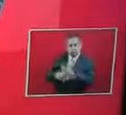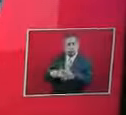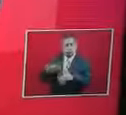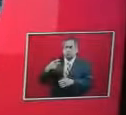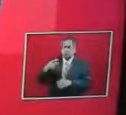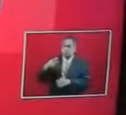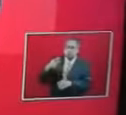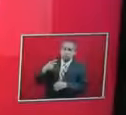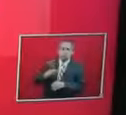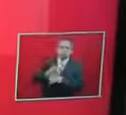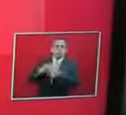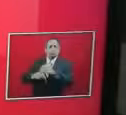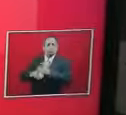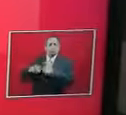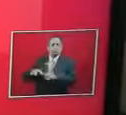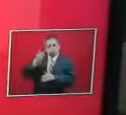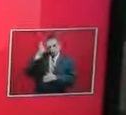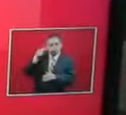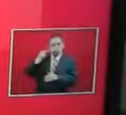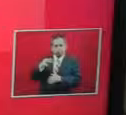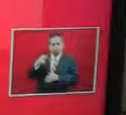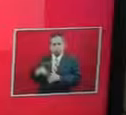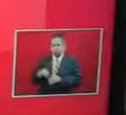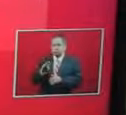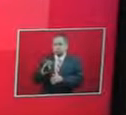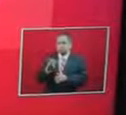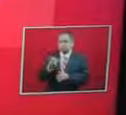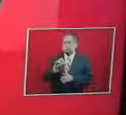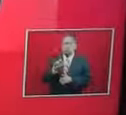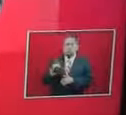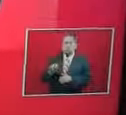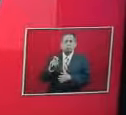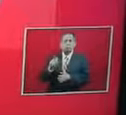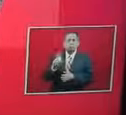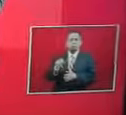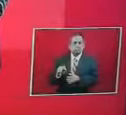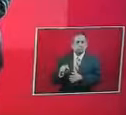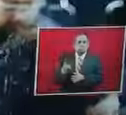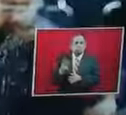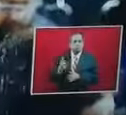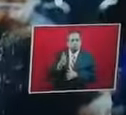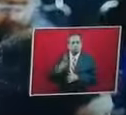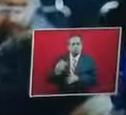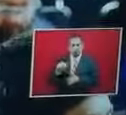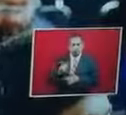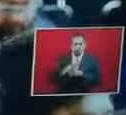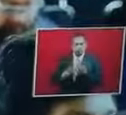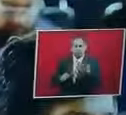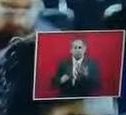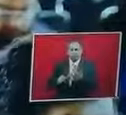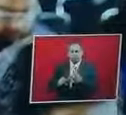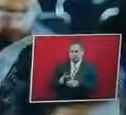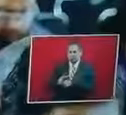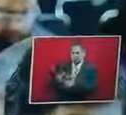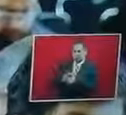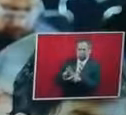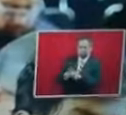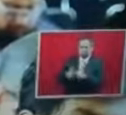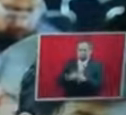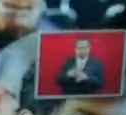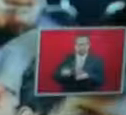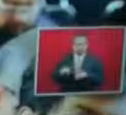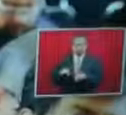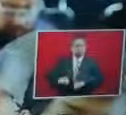del Estado, y su nombre es Belisario Reyes Herrera. ¿Cuáles serían las medidas que su